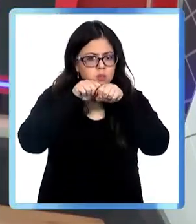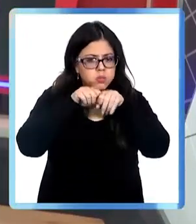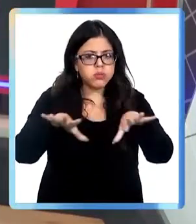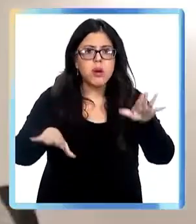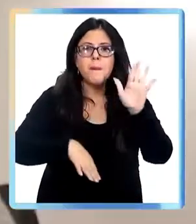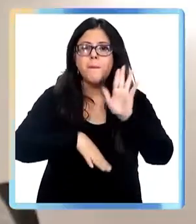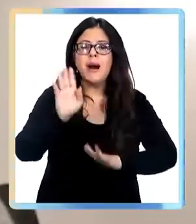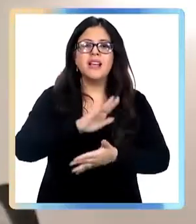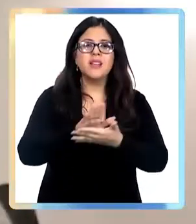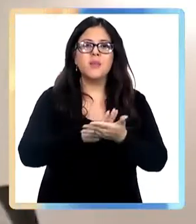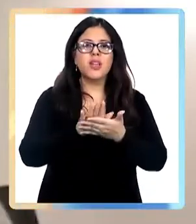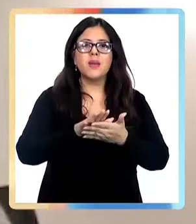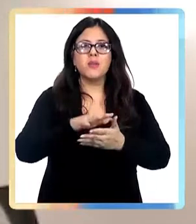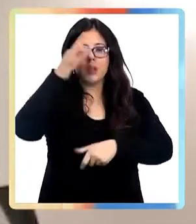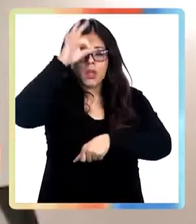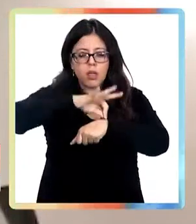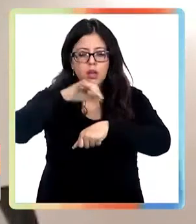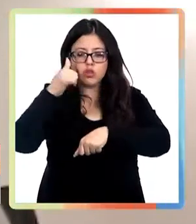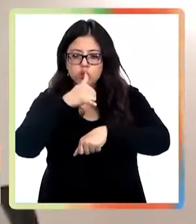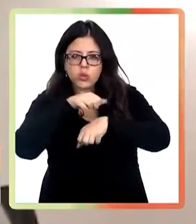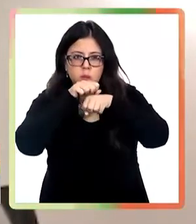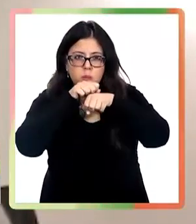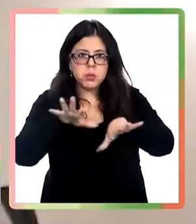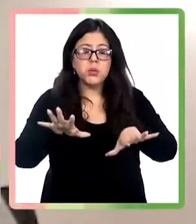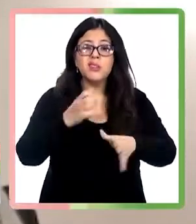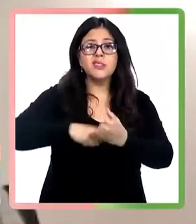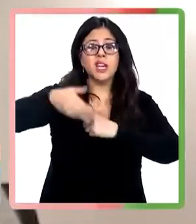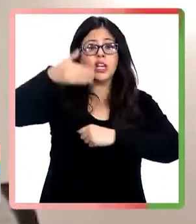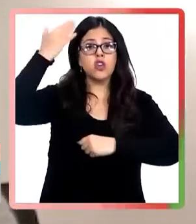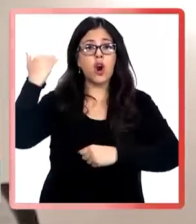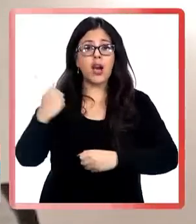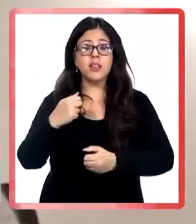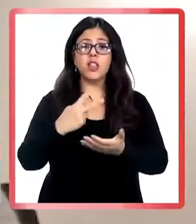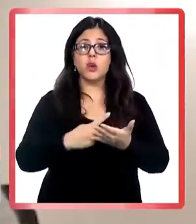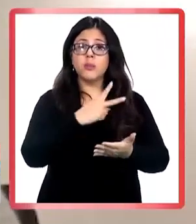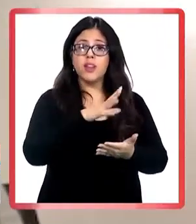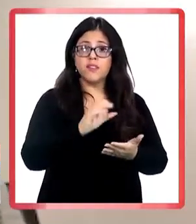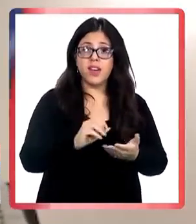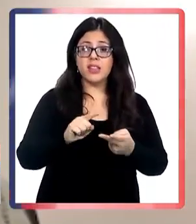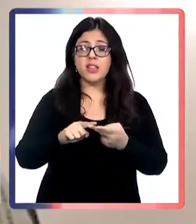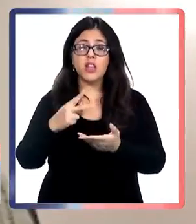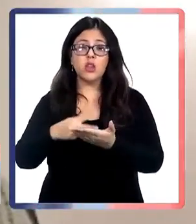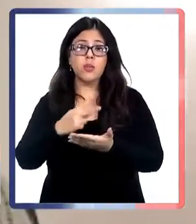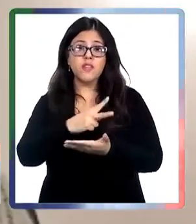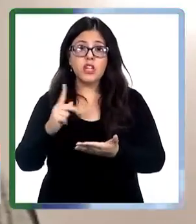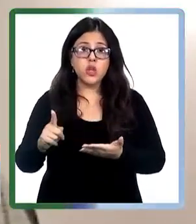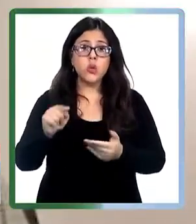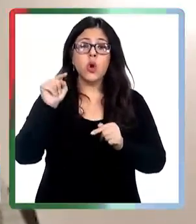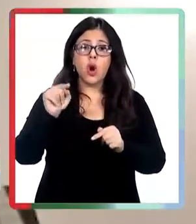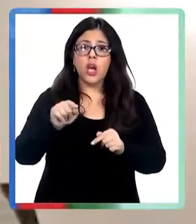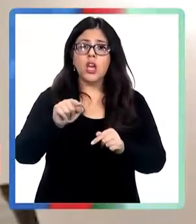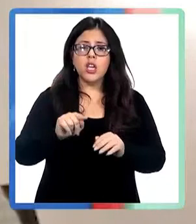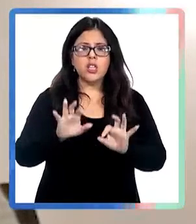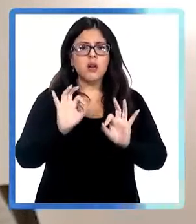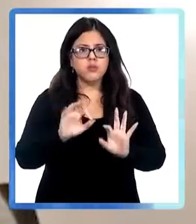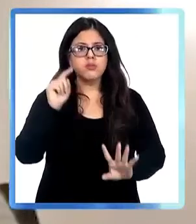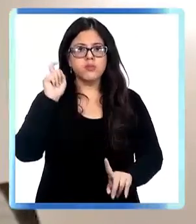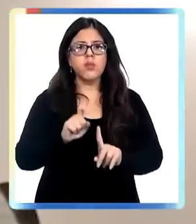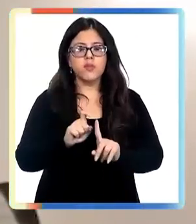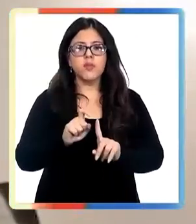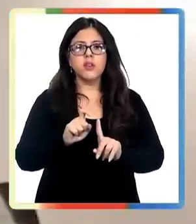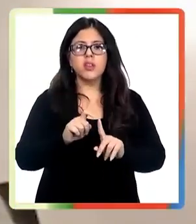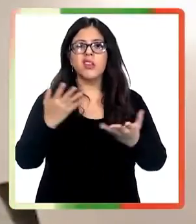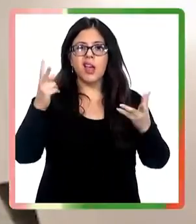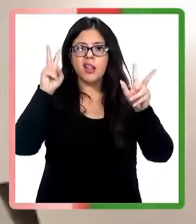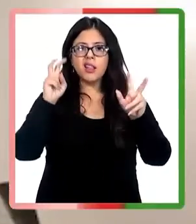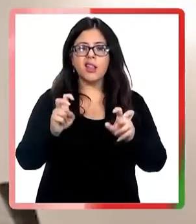abundan, como en el caso de influenza que comentaste. Y años anteriores, 2020 y 2021, habíamos alcanzado muy bien las metas